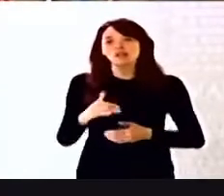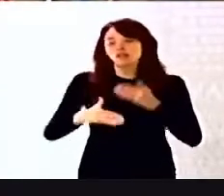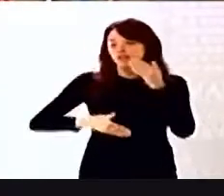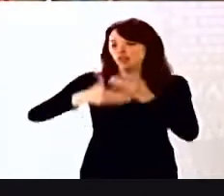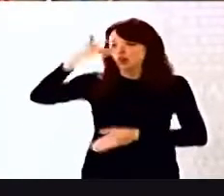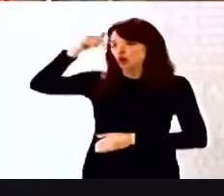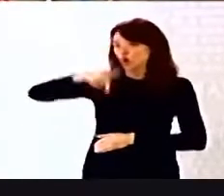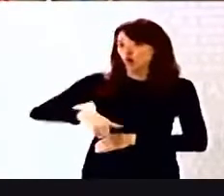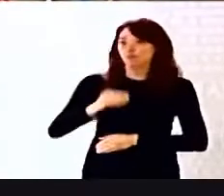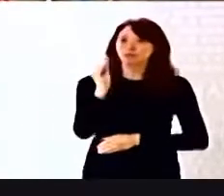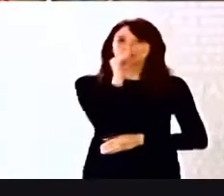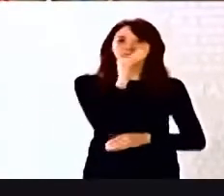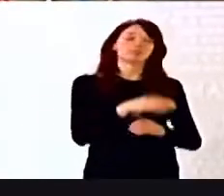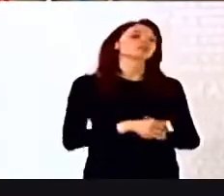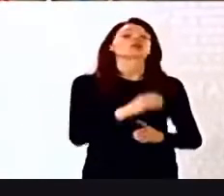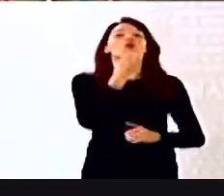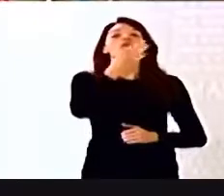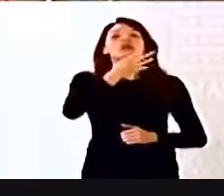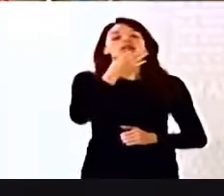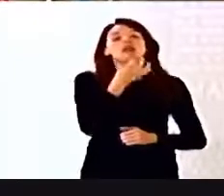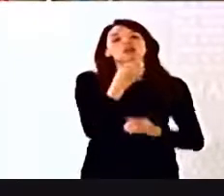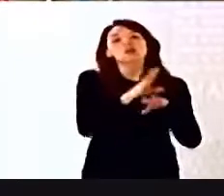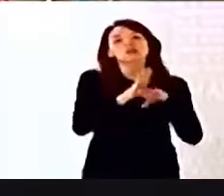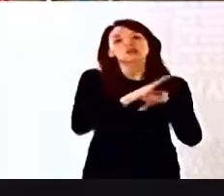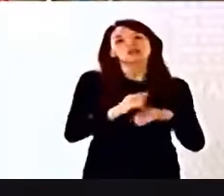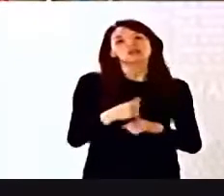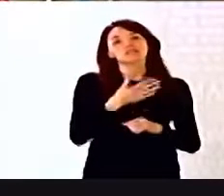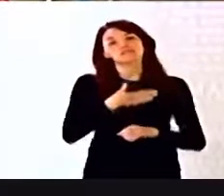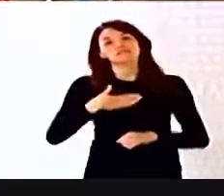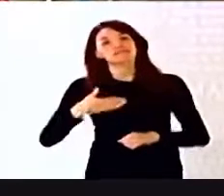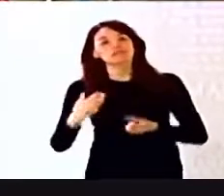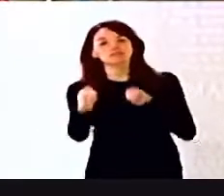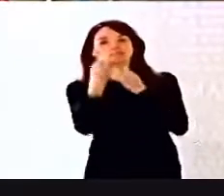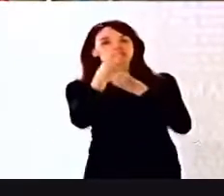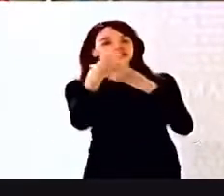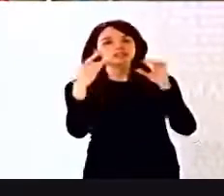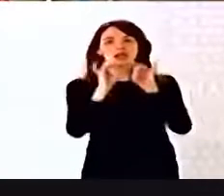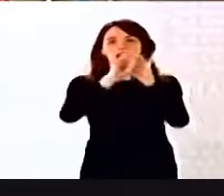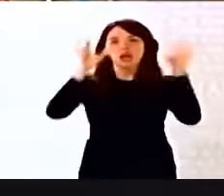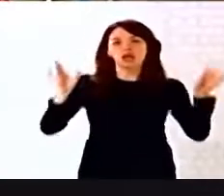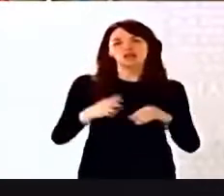Buenas tardes, consejero. Yo quería que aclarara, no sé si lo he entendido mal,